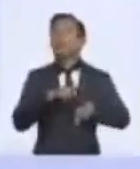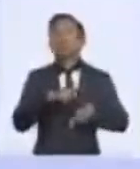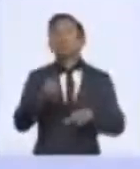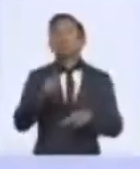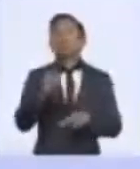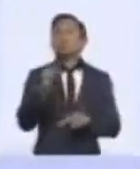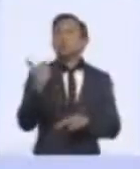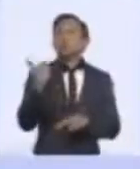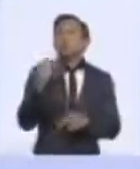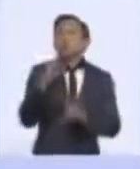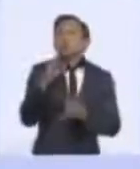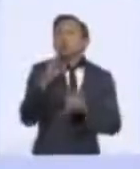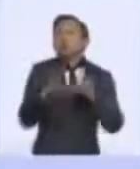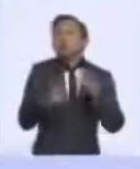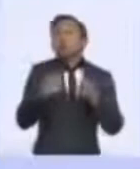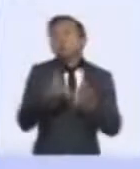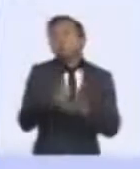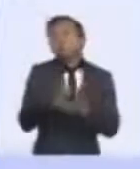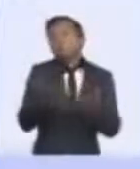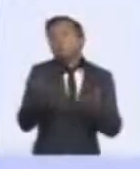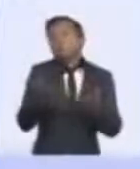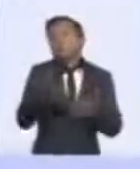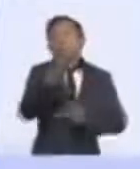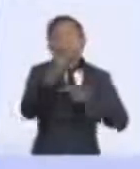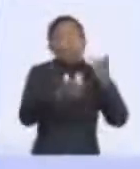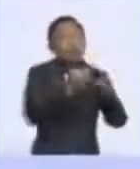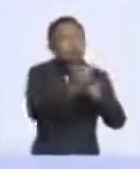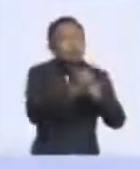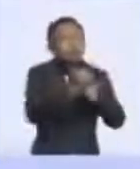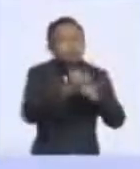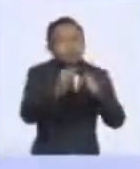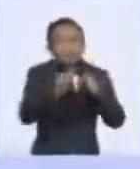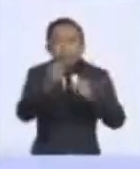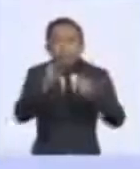presumir, humildemente, pobremente.